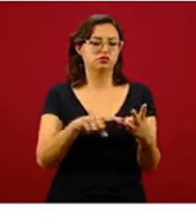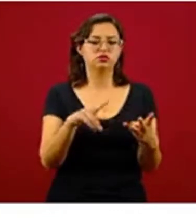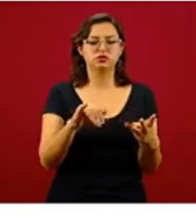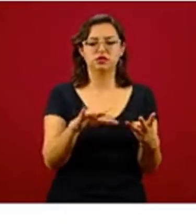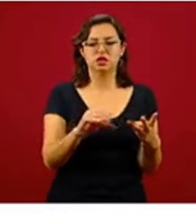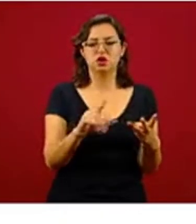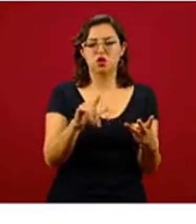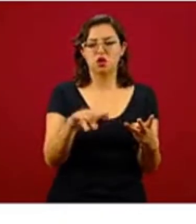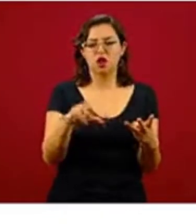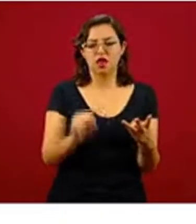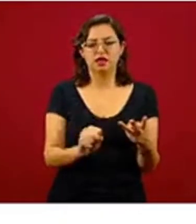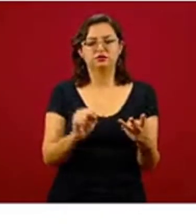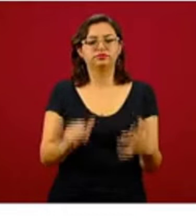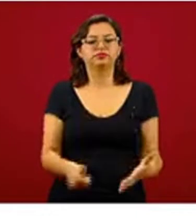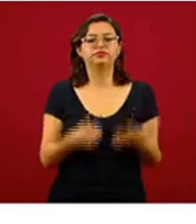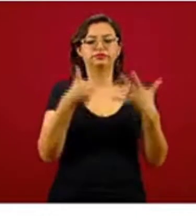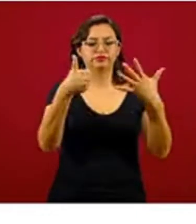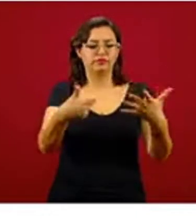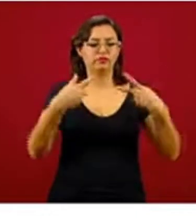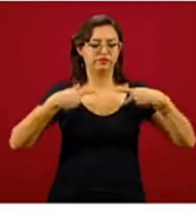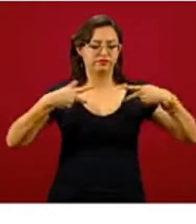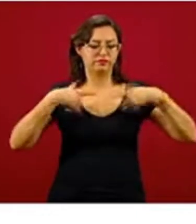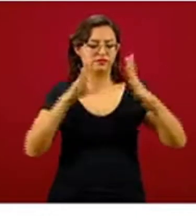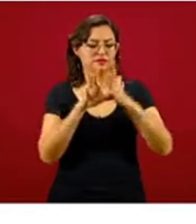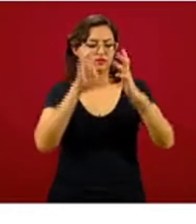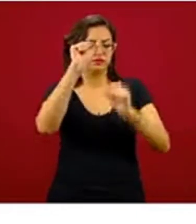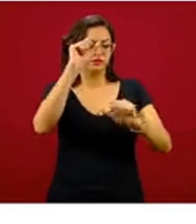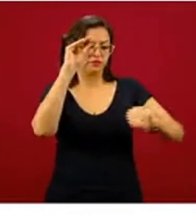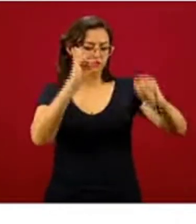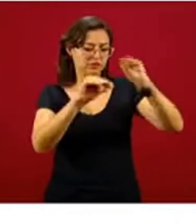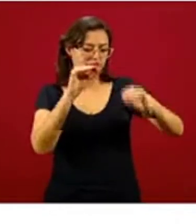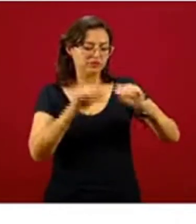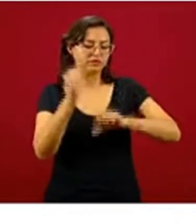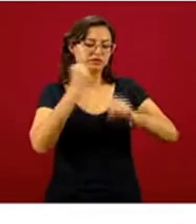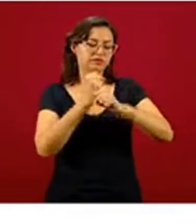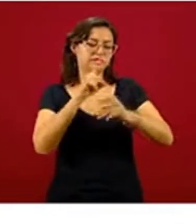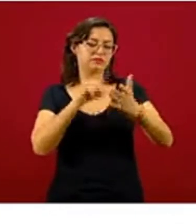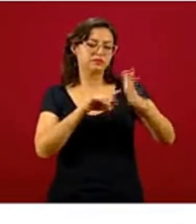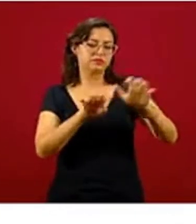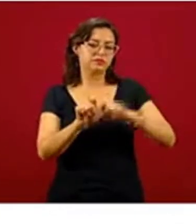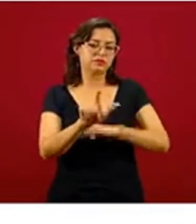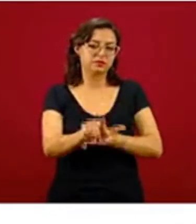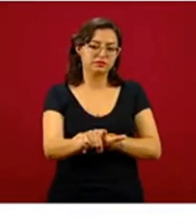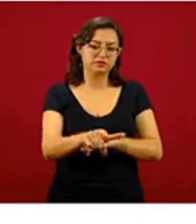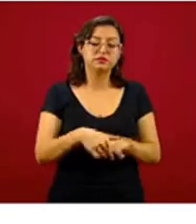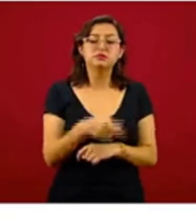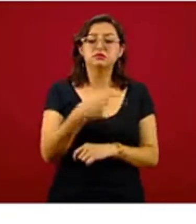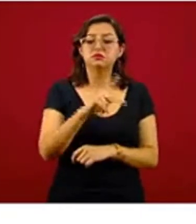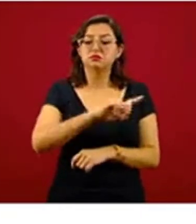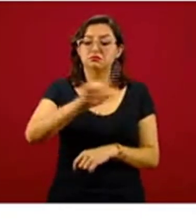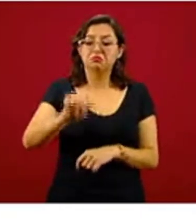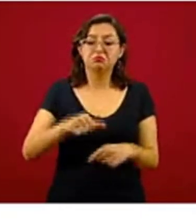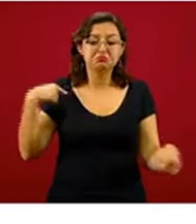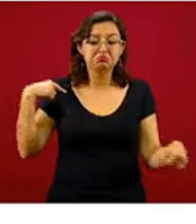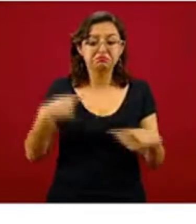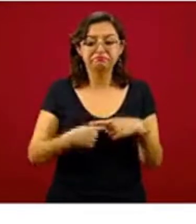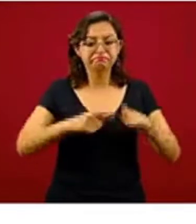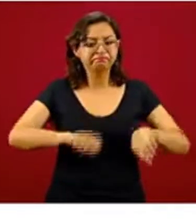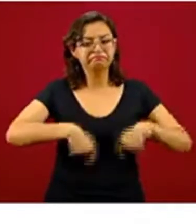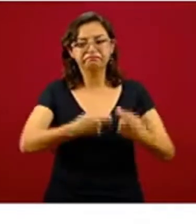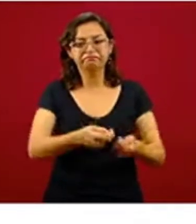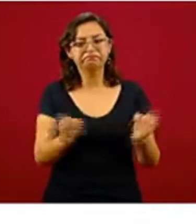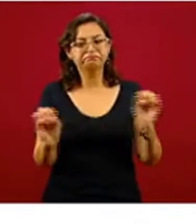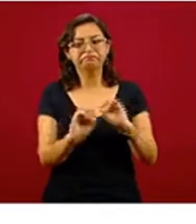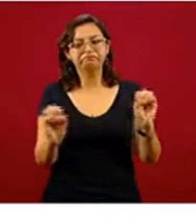a 6 constituyentes del 17, pero después, por alguna razón, no se había vuelto a entregar. Quizá una